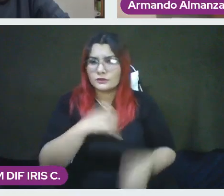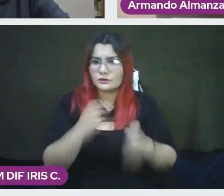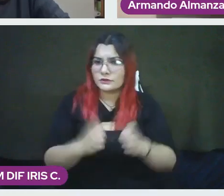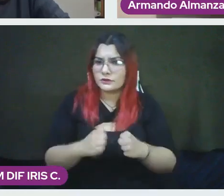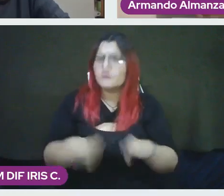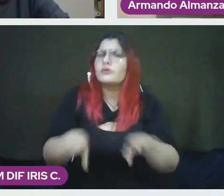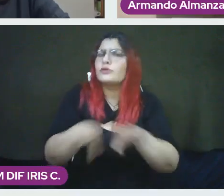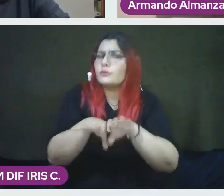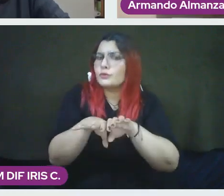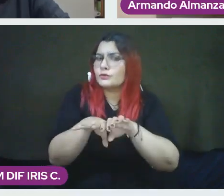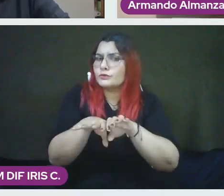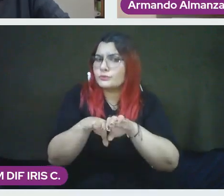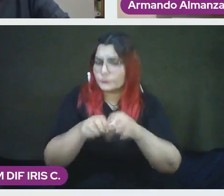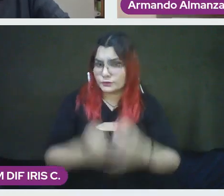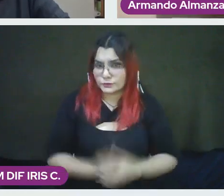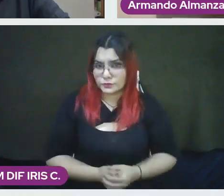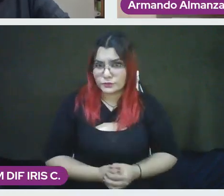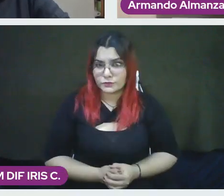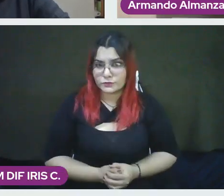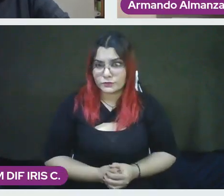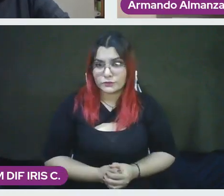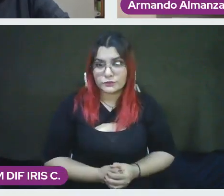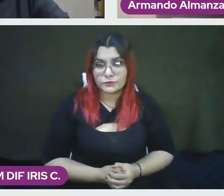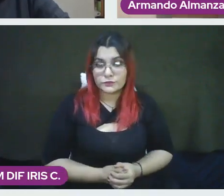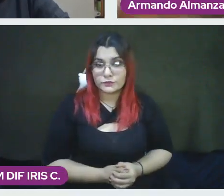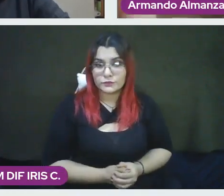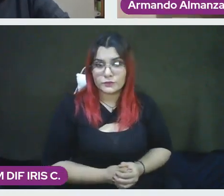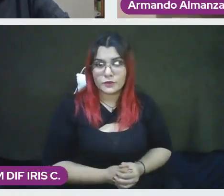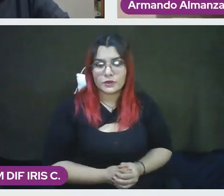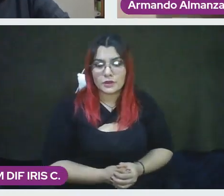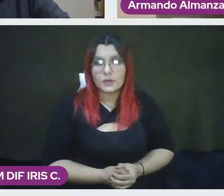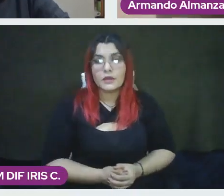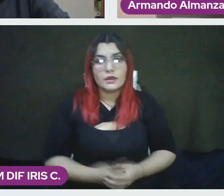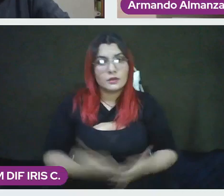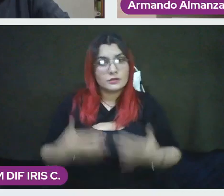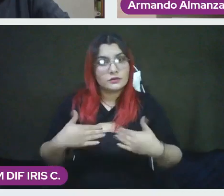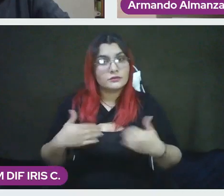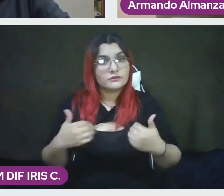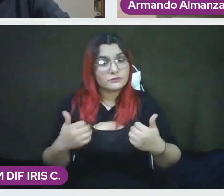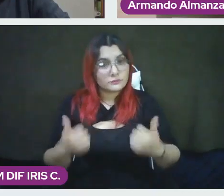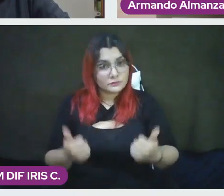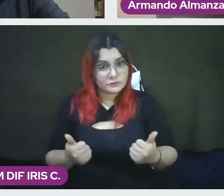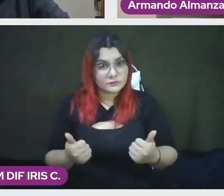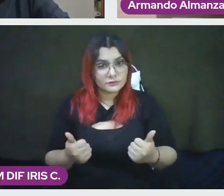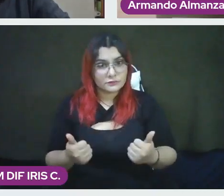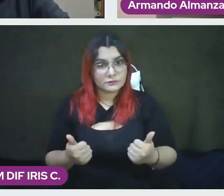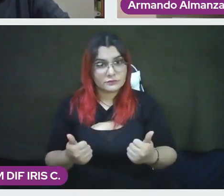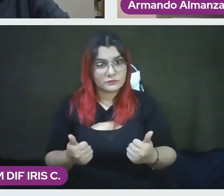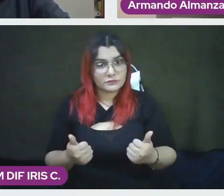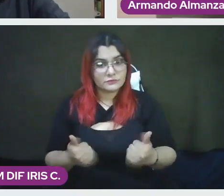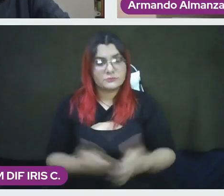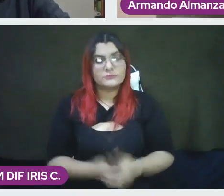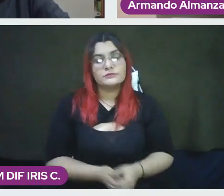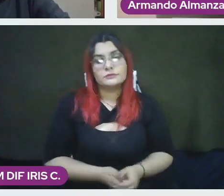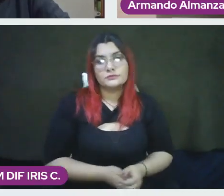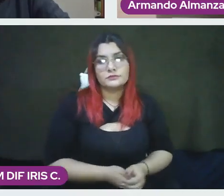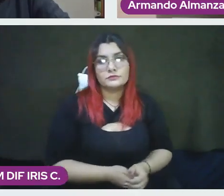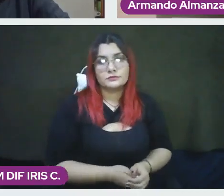Y le abro la puerta al cómo debería estar. ¿No?